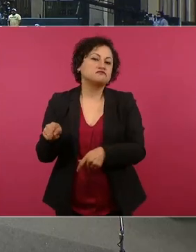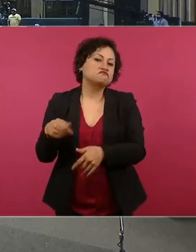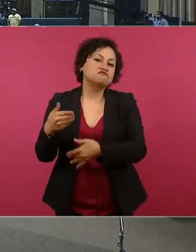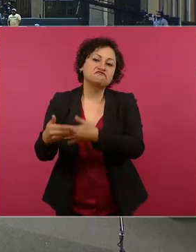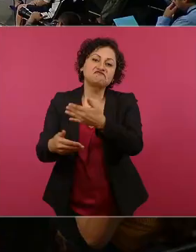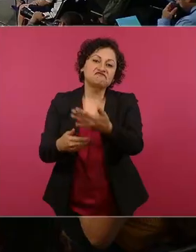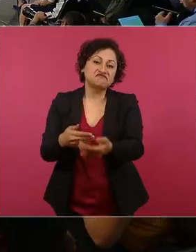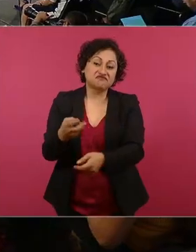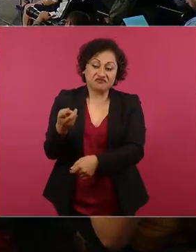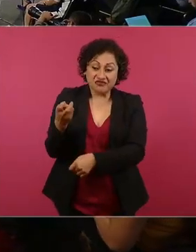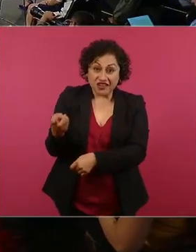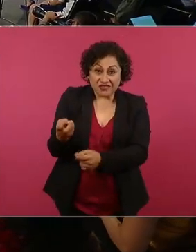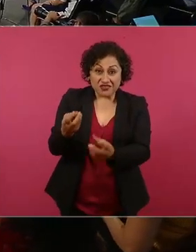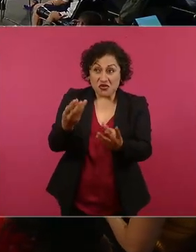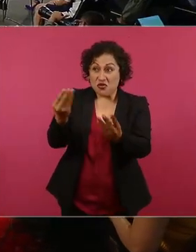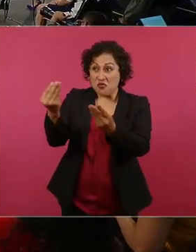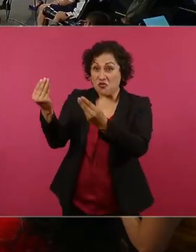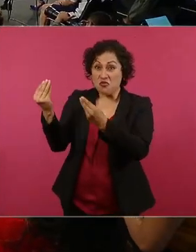caras duras,